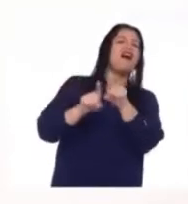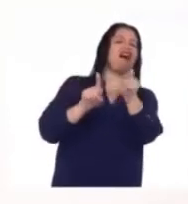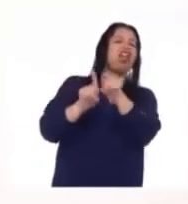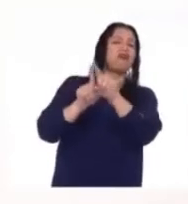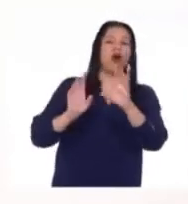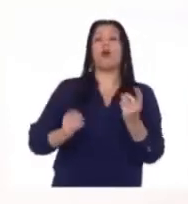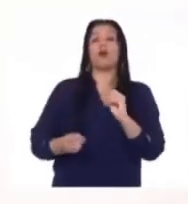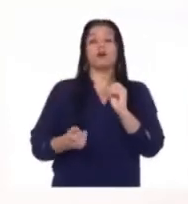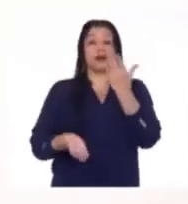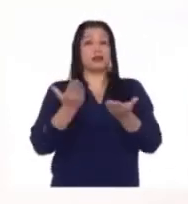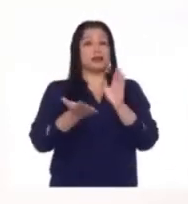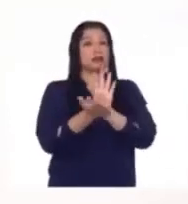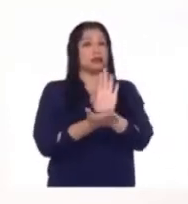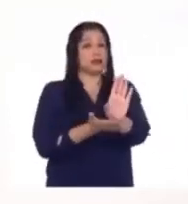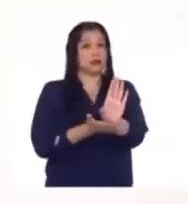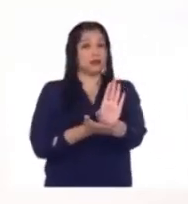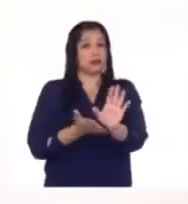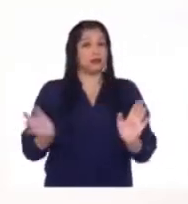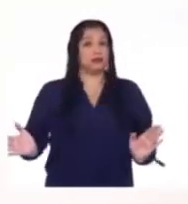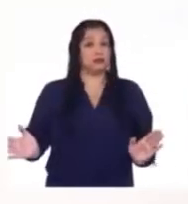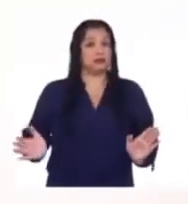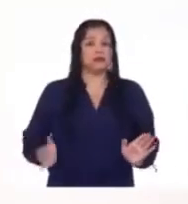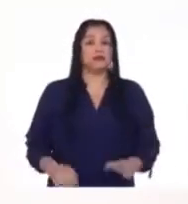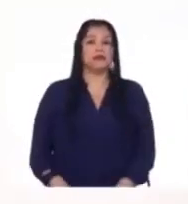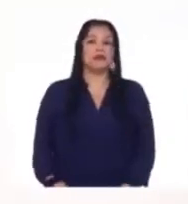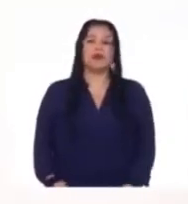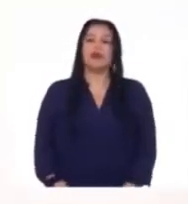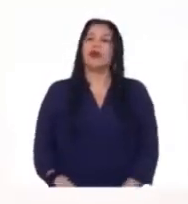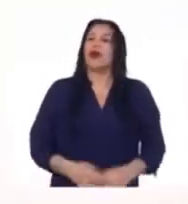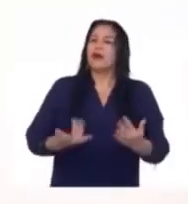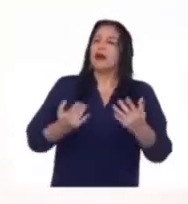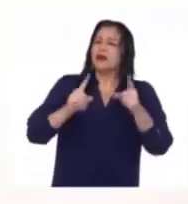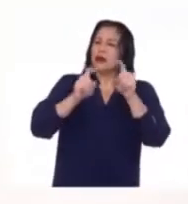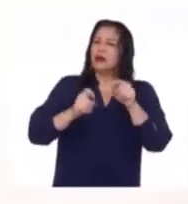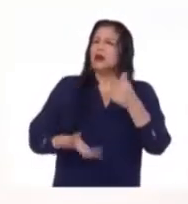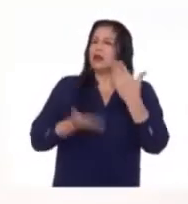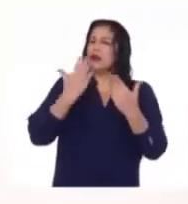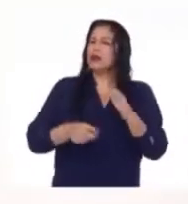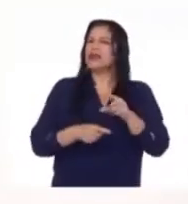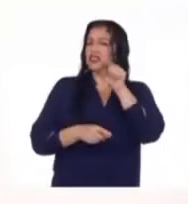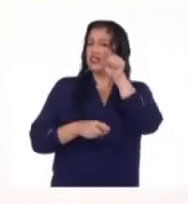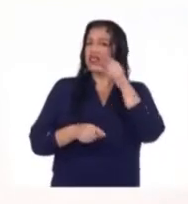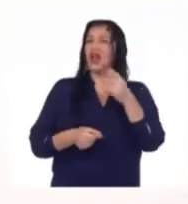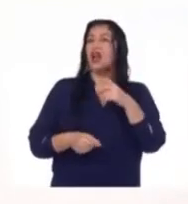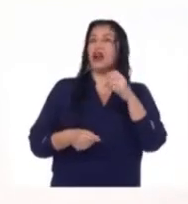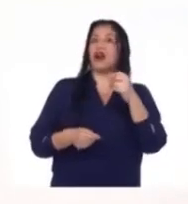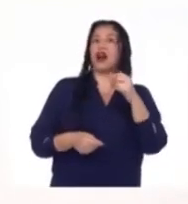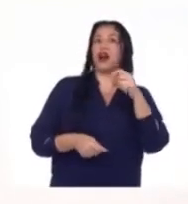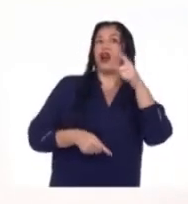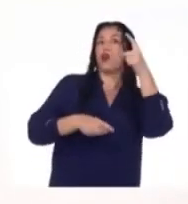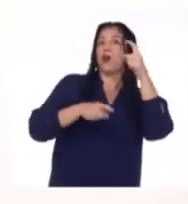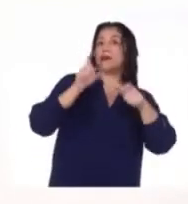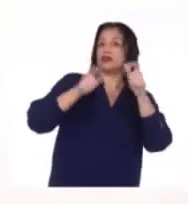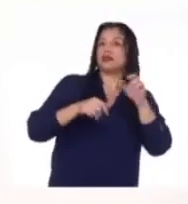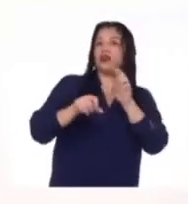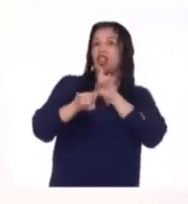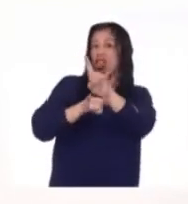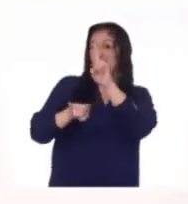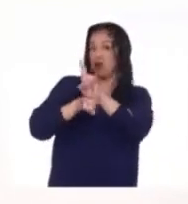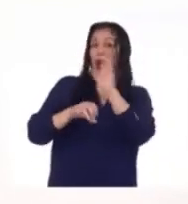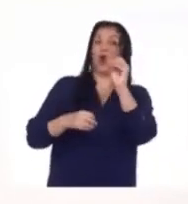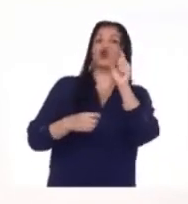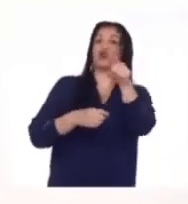o discriminado? Y díganme, ¿se han burlado o han sido víctimas de la burla de alguien más?